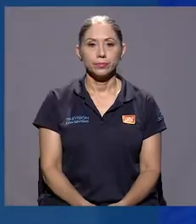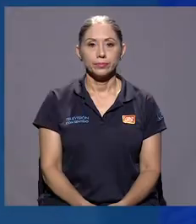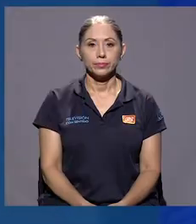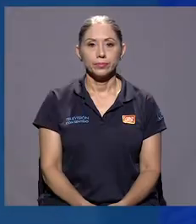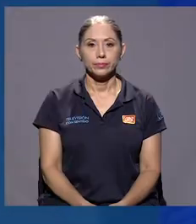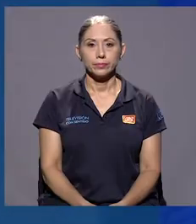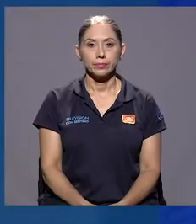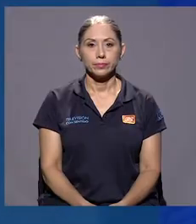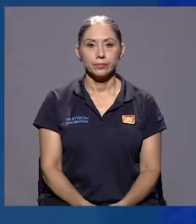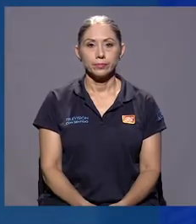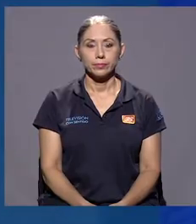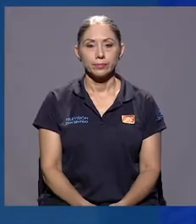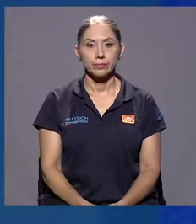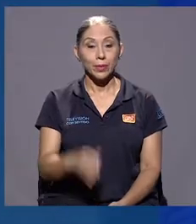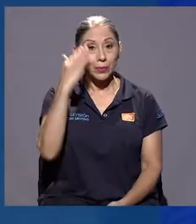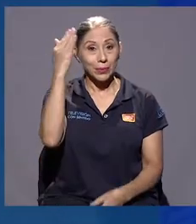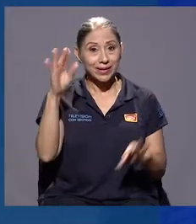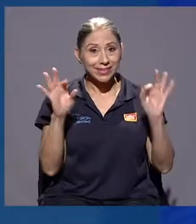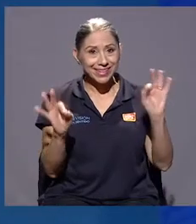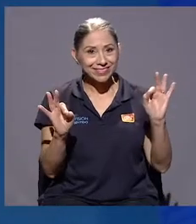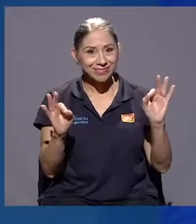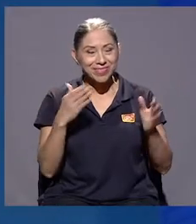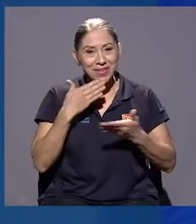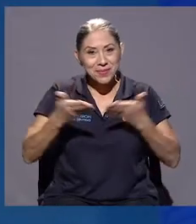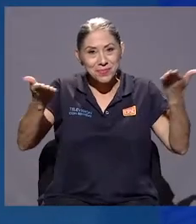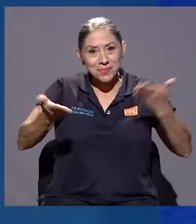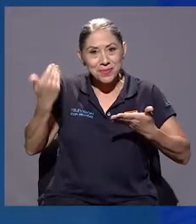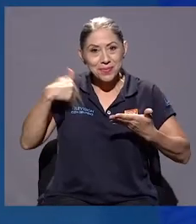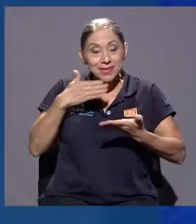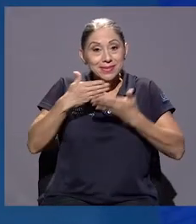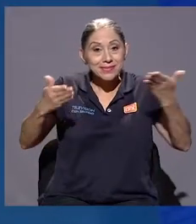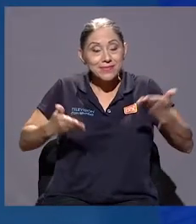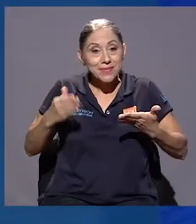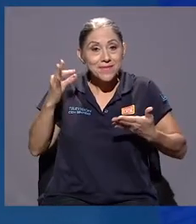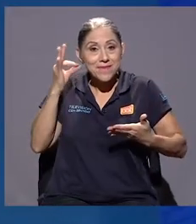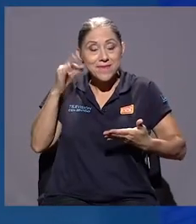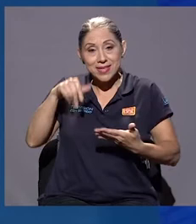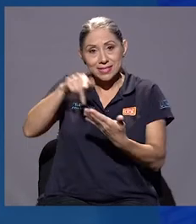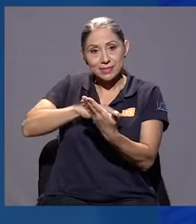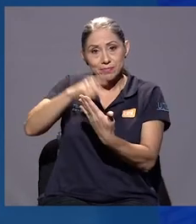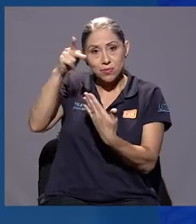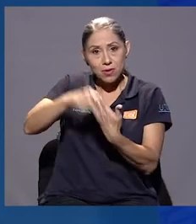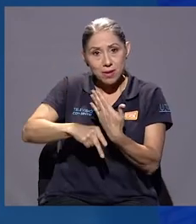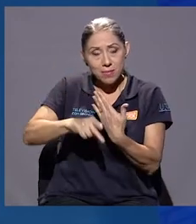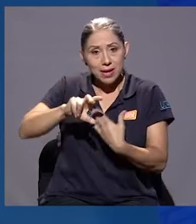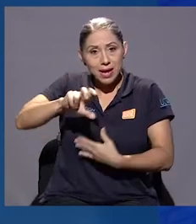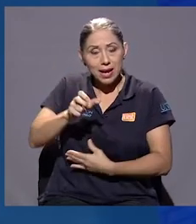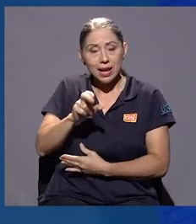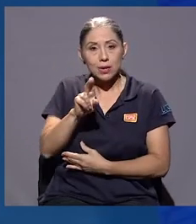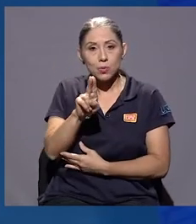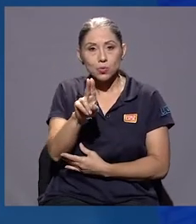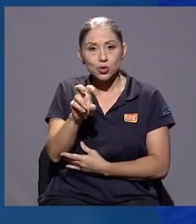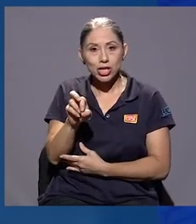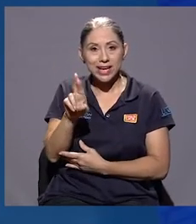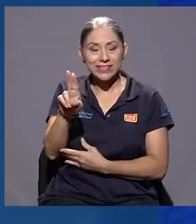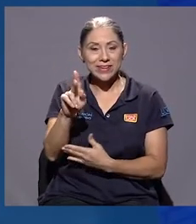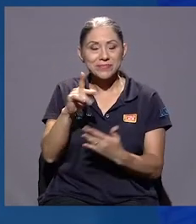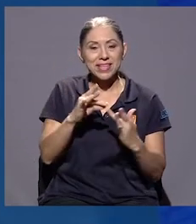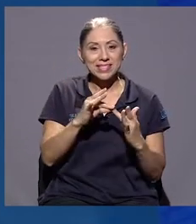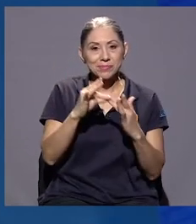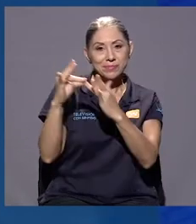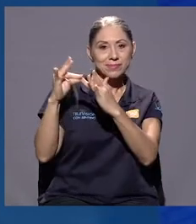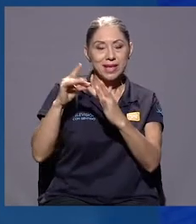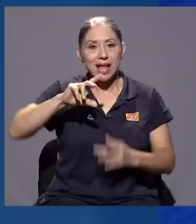hola qué tal bienvenido bienvenida a este programa de canal user especiales canal user en